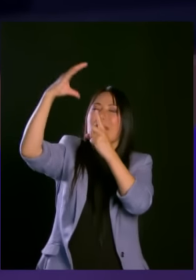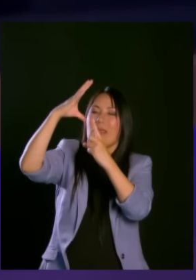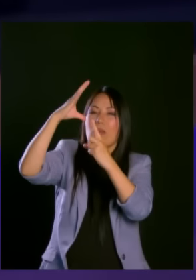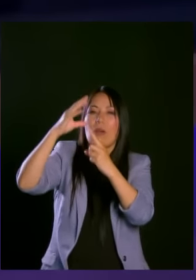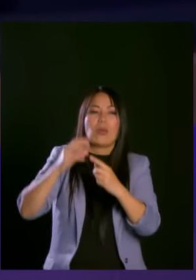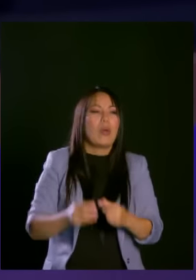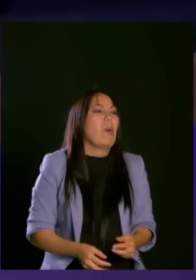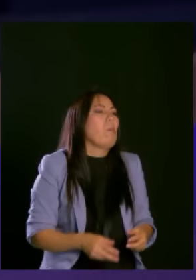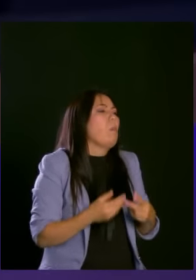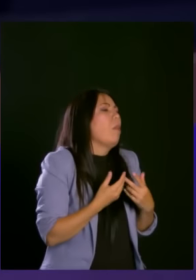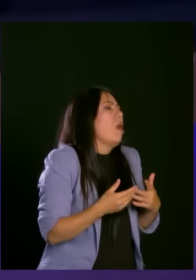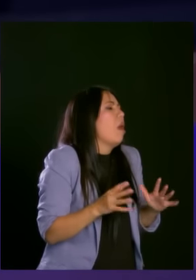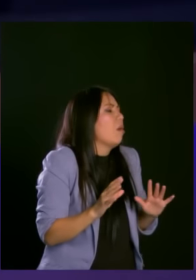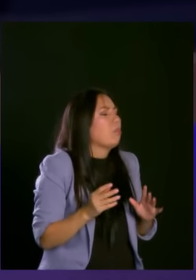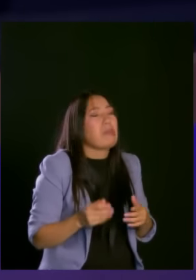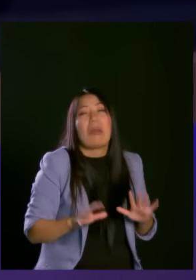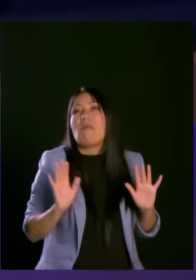Meditar es hacerlo despierto.